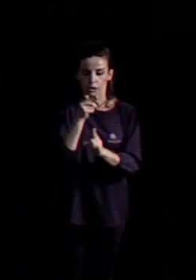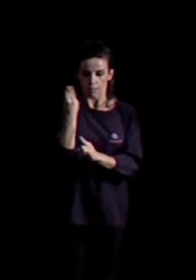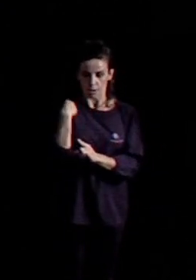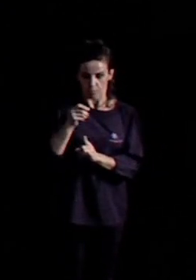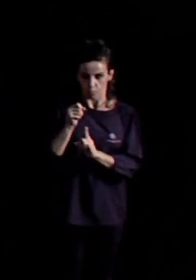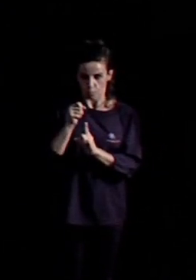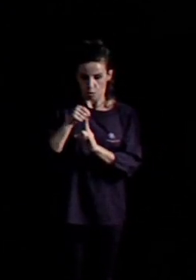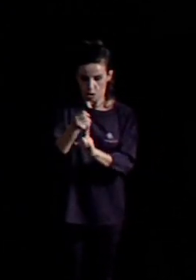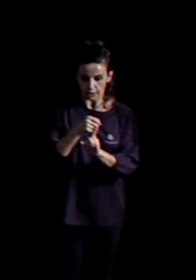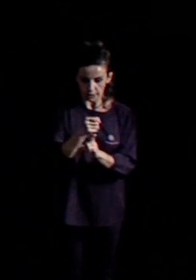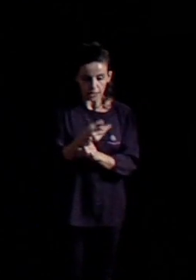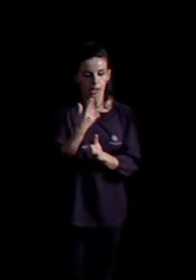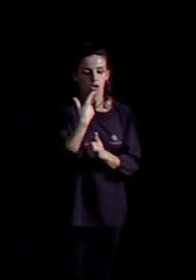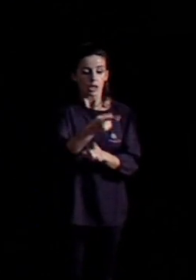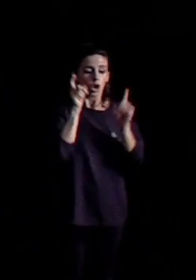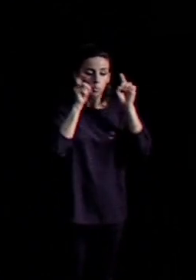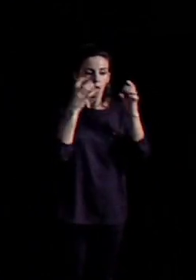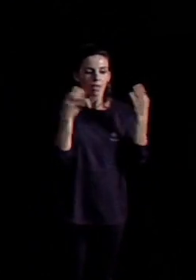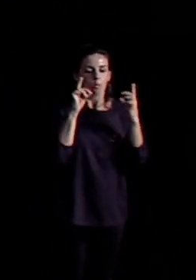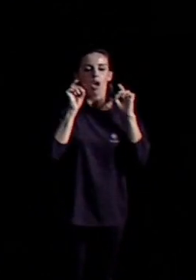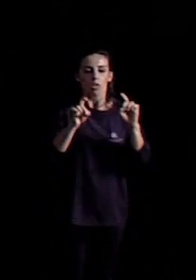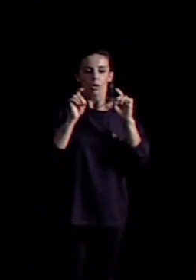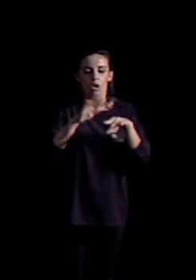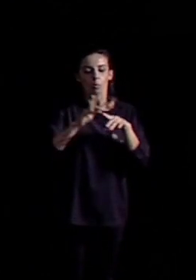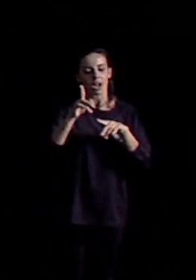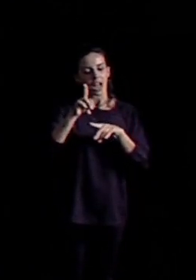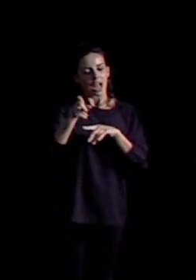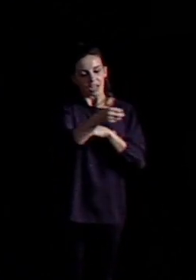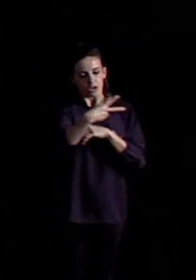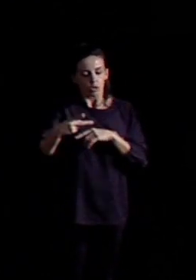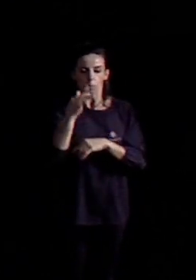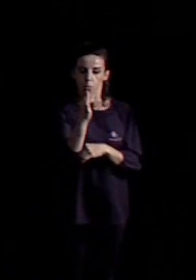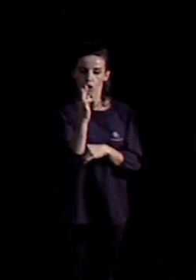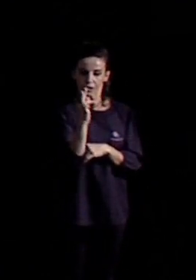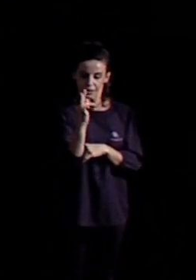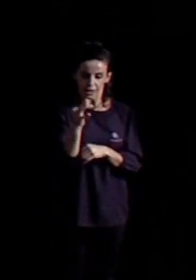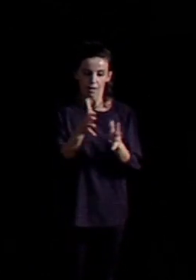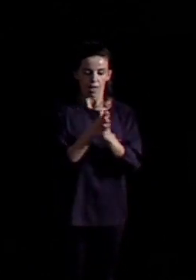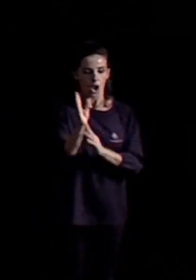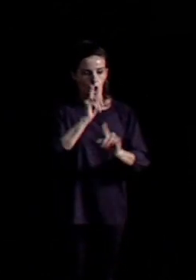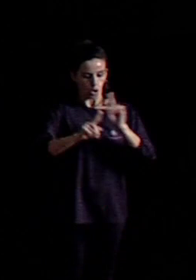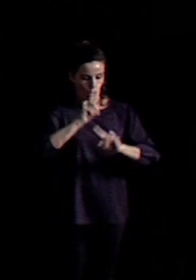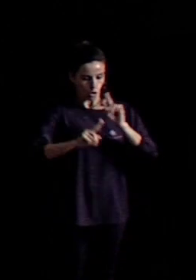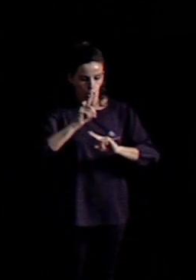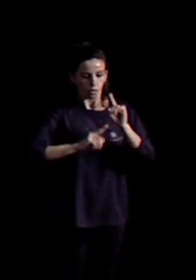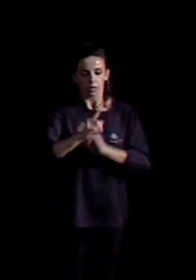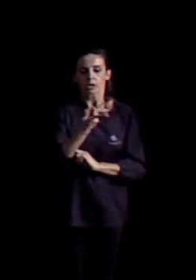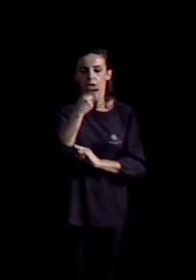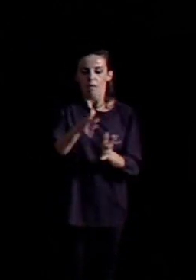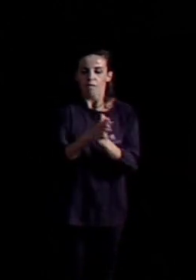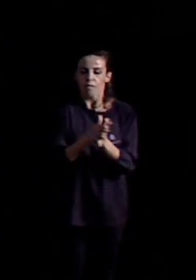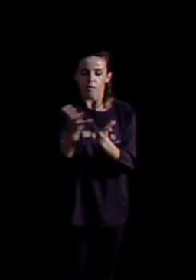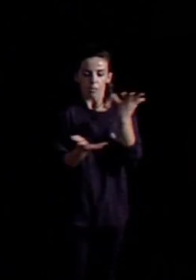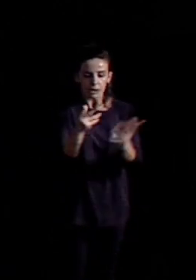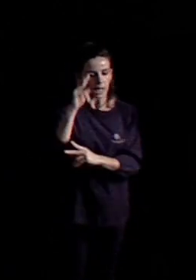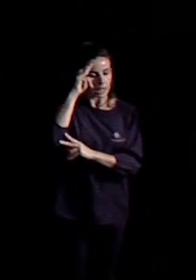educar en la resolución positiva de los conflictos, fomentar el aprendizaje de las relaciones desde el respeto,